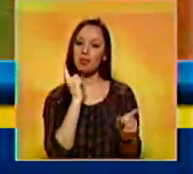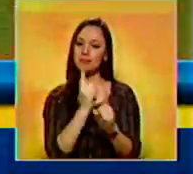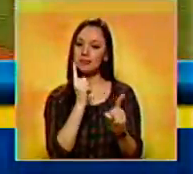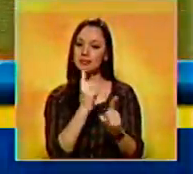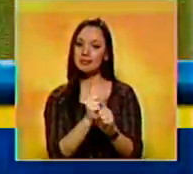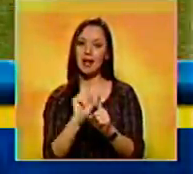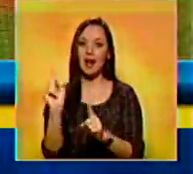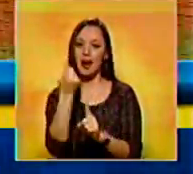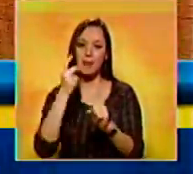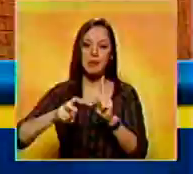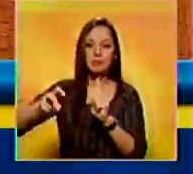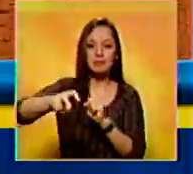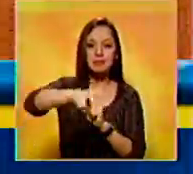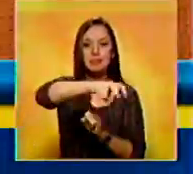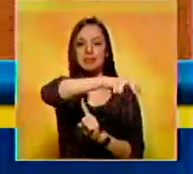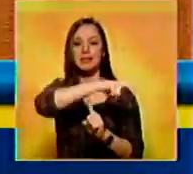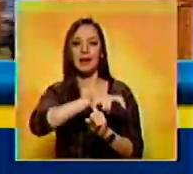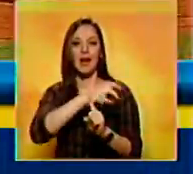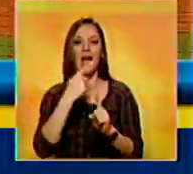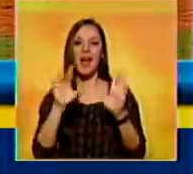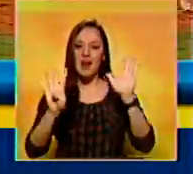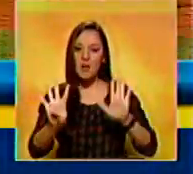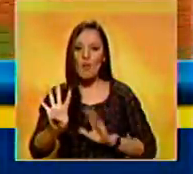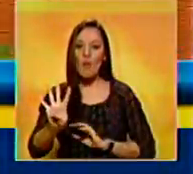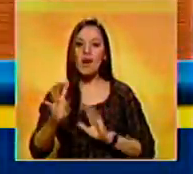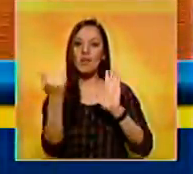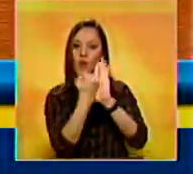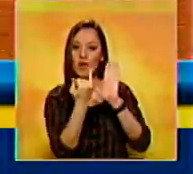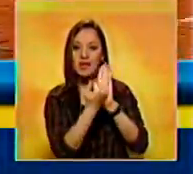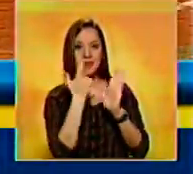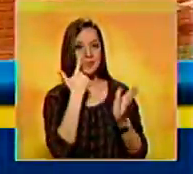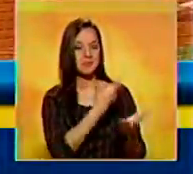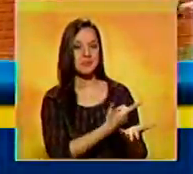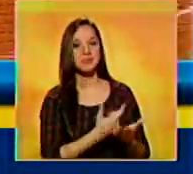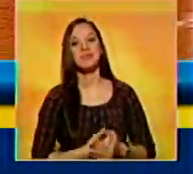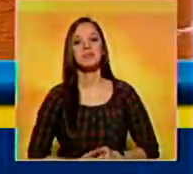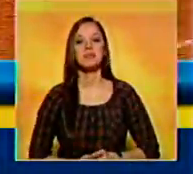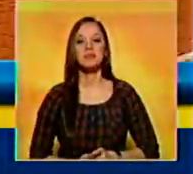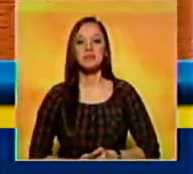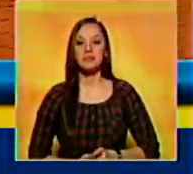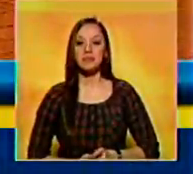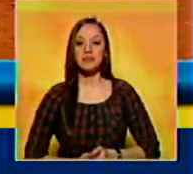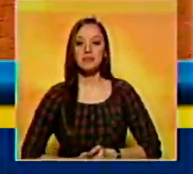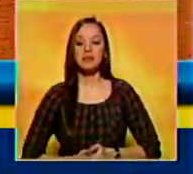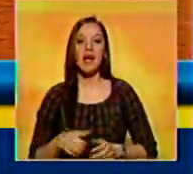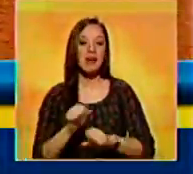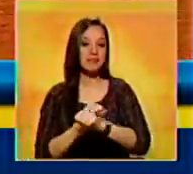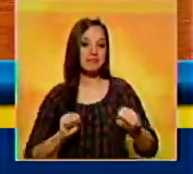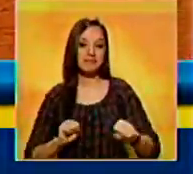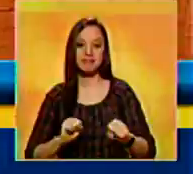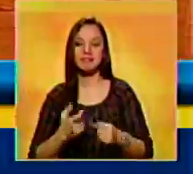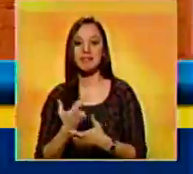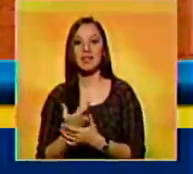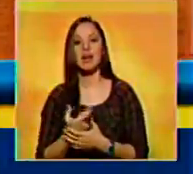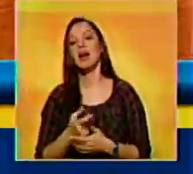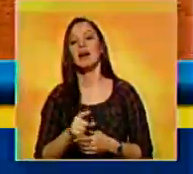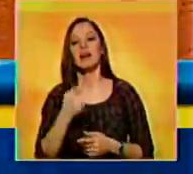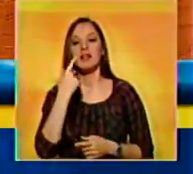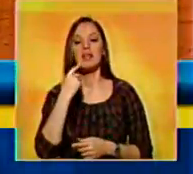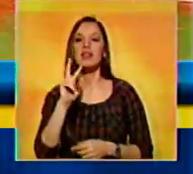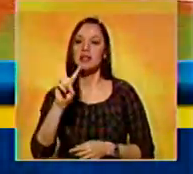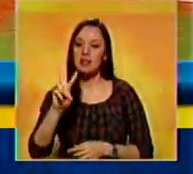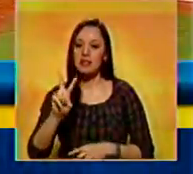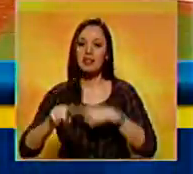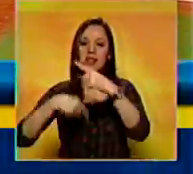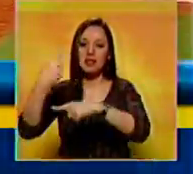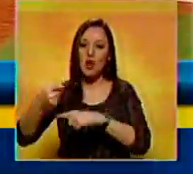la primera carrera llegaría en la parte baja del cuarto episodio por parte de Aaron Halter, quien falló para doble play pero llevó hasta la goma Mark Minicozzi. Dos